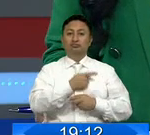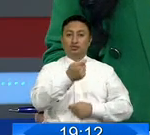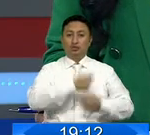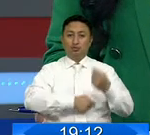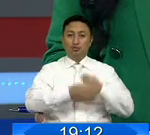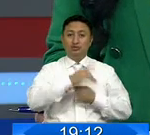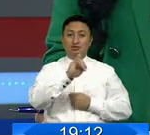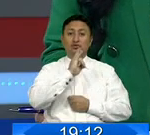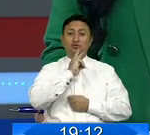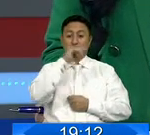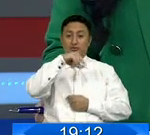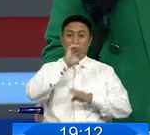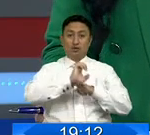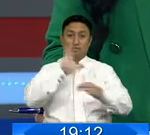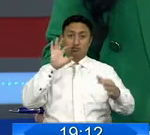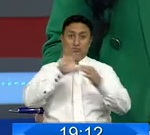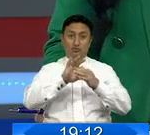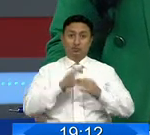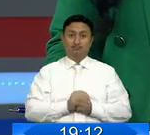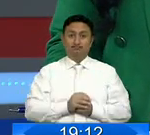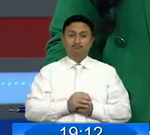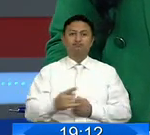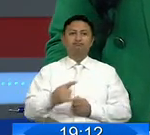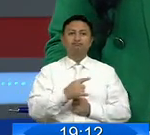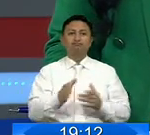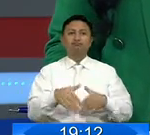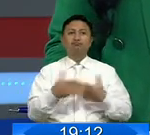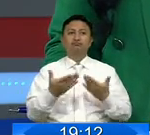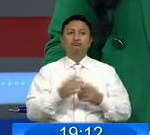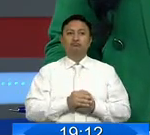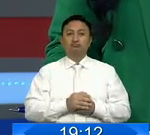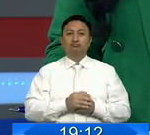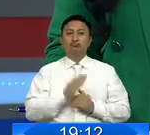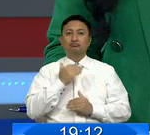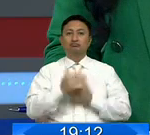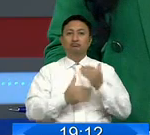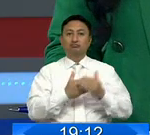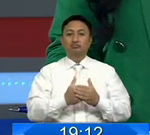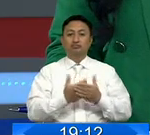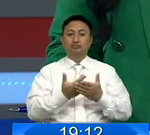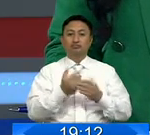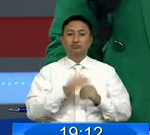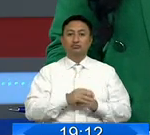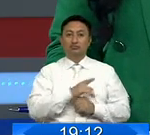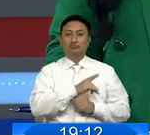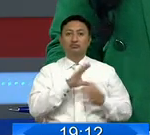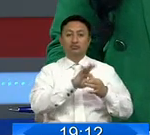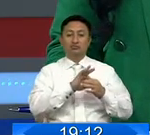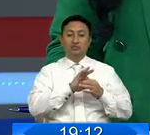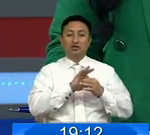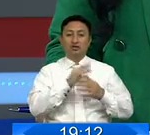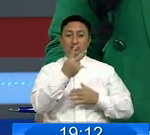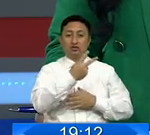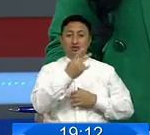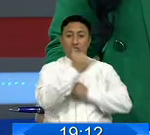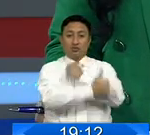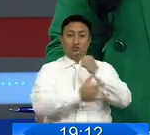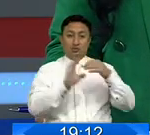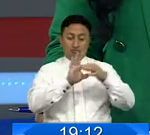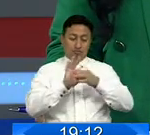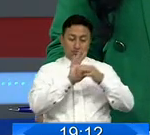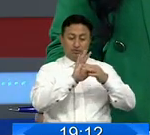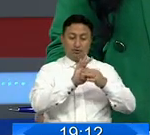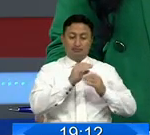los Estados Unidos y Ecuador. Este encuentro representaría un paso en el proceso de normalización de las relaciones bilaterales entre